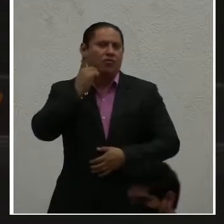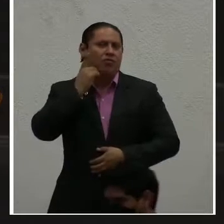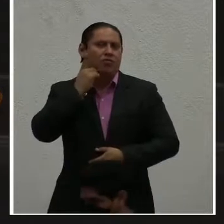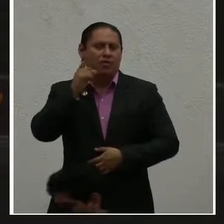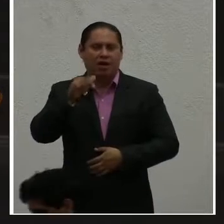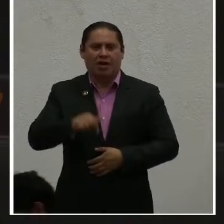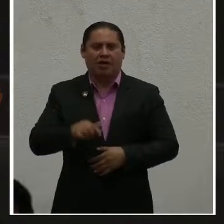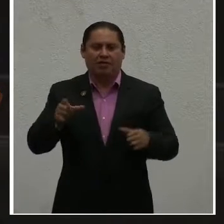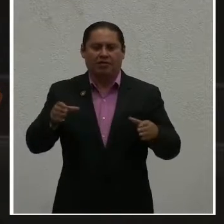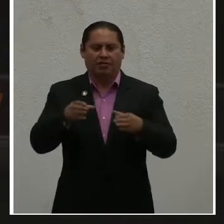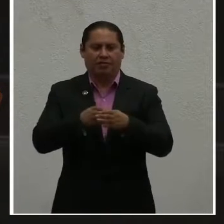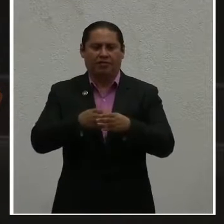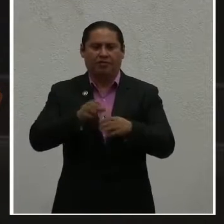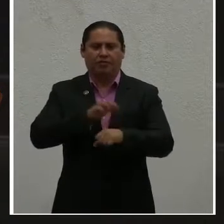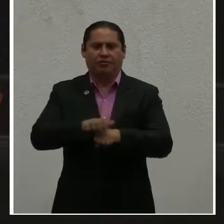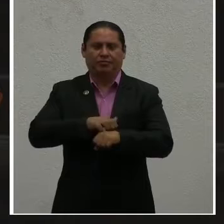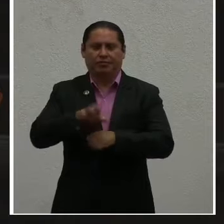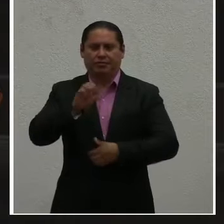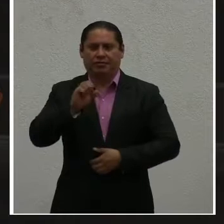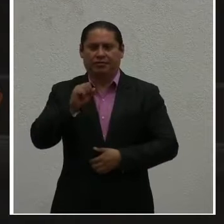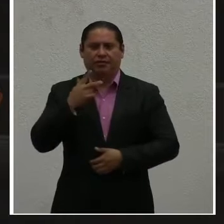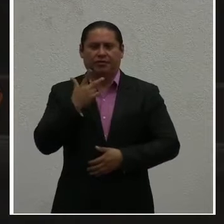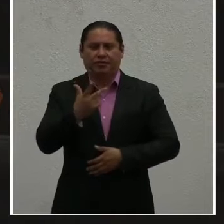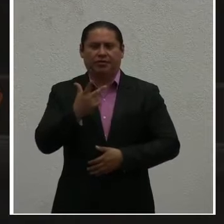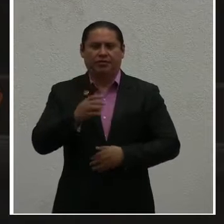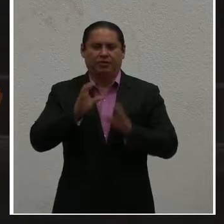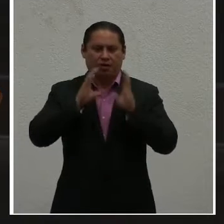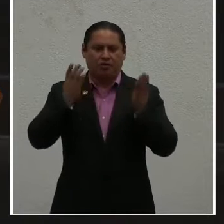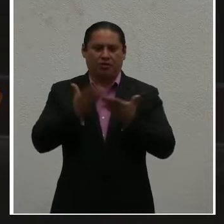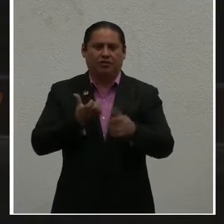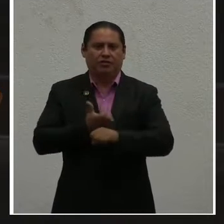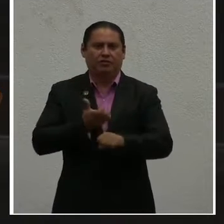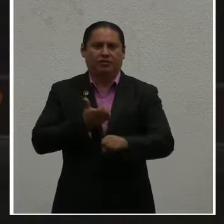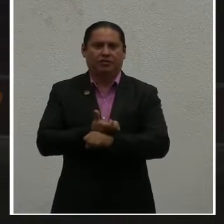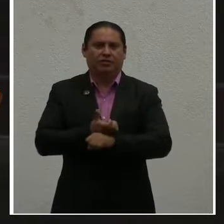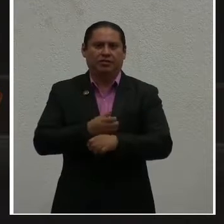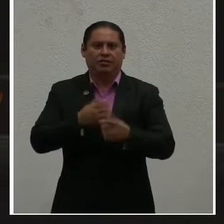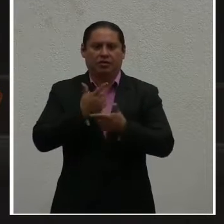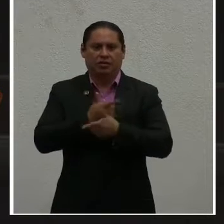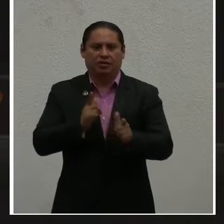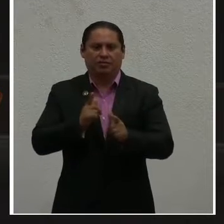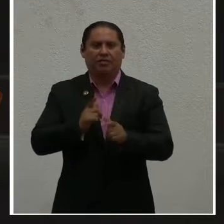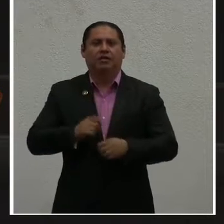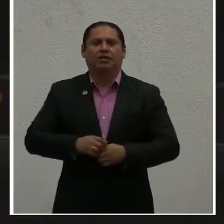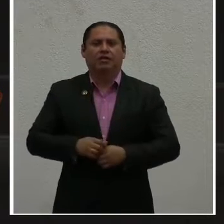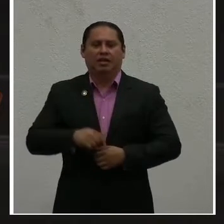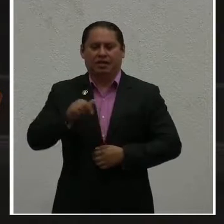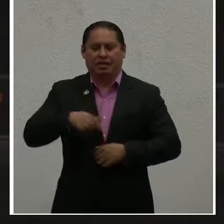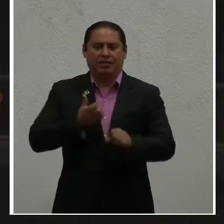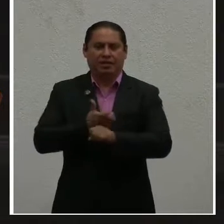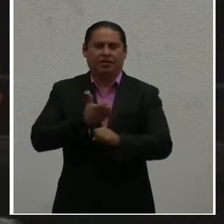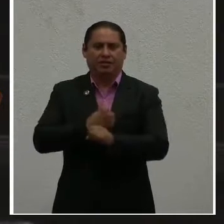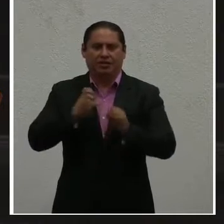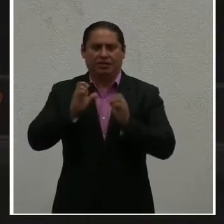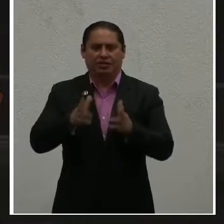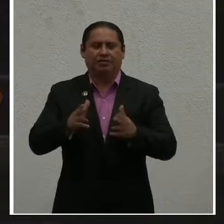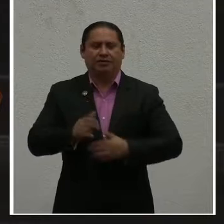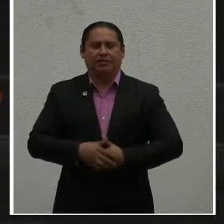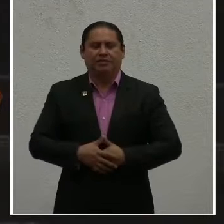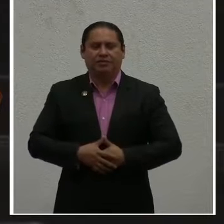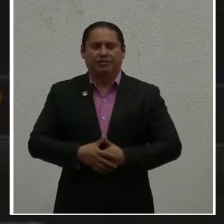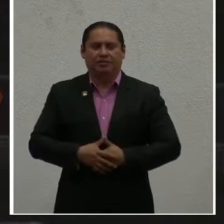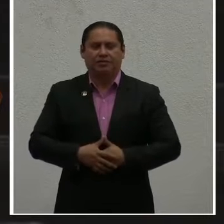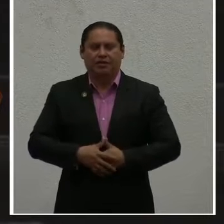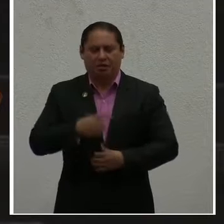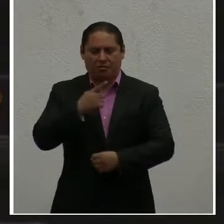esta 68ª Legislatura del Congreso del Estado Libre y Soberano de Chiapas, al